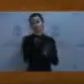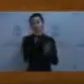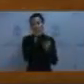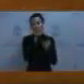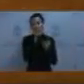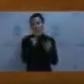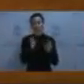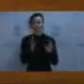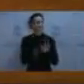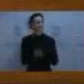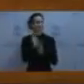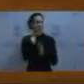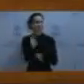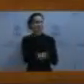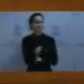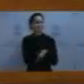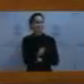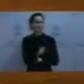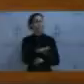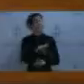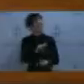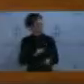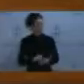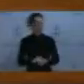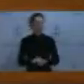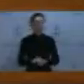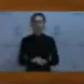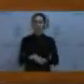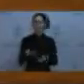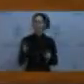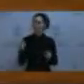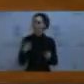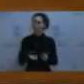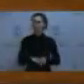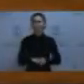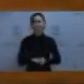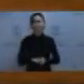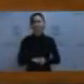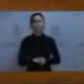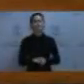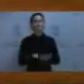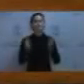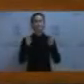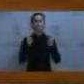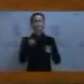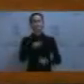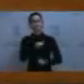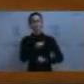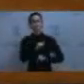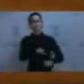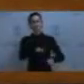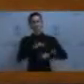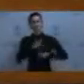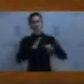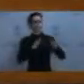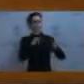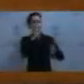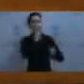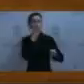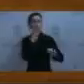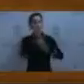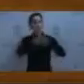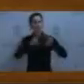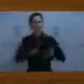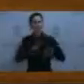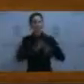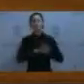si se siguen ignorando. Señoría, vaya concluyendo. Termino, presidente. Solo esperamos de su respuesta un compromiso claro a